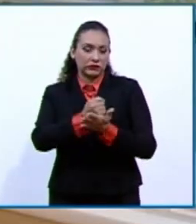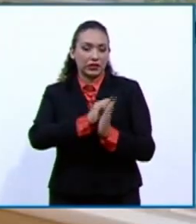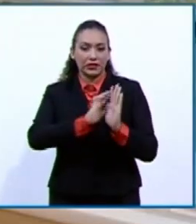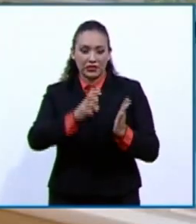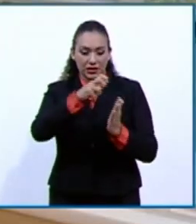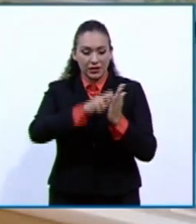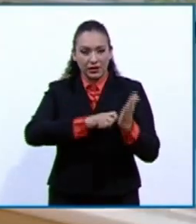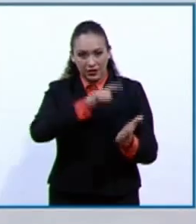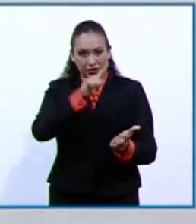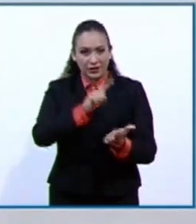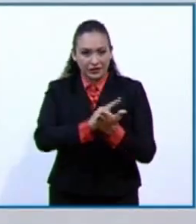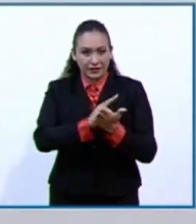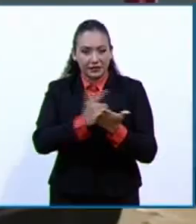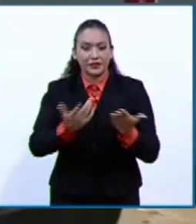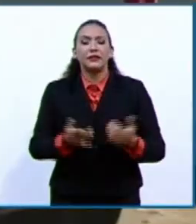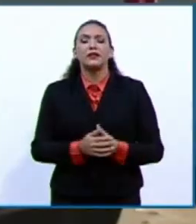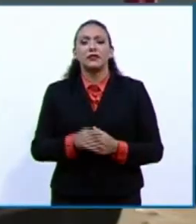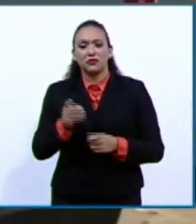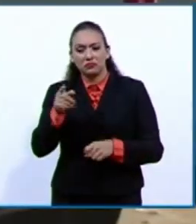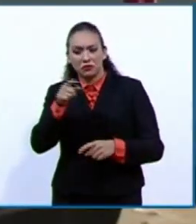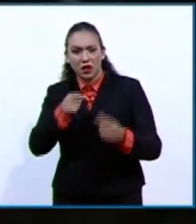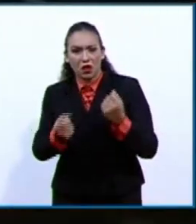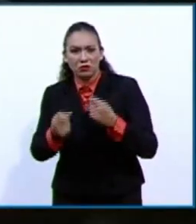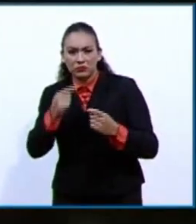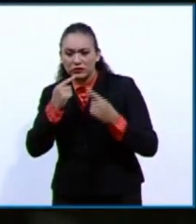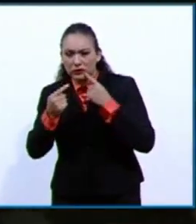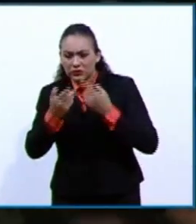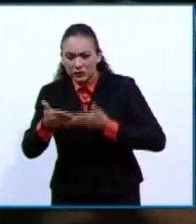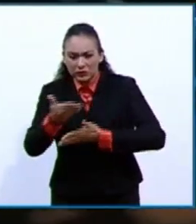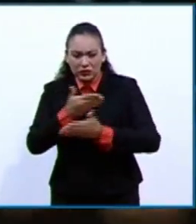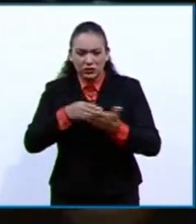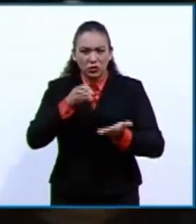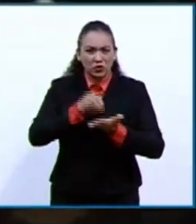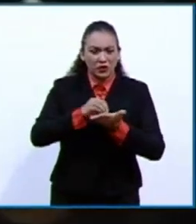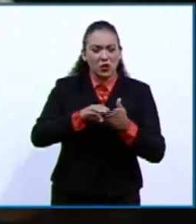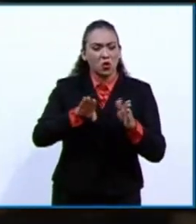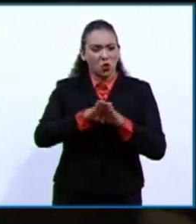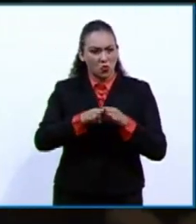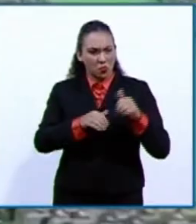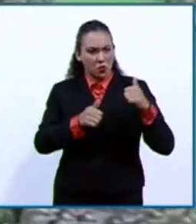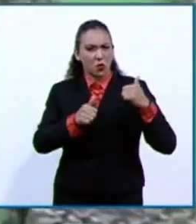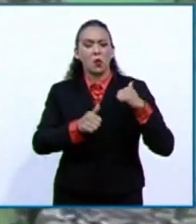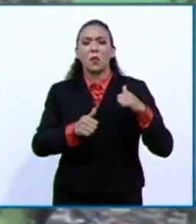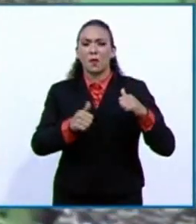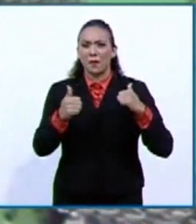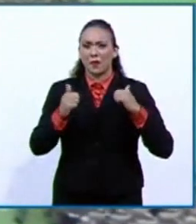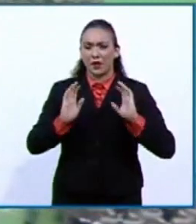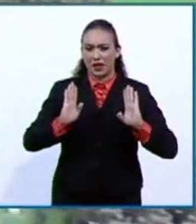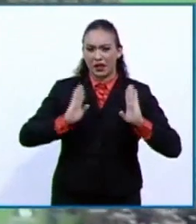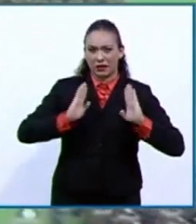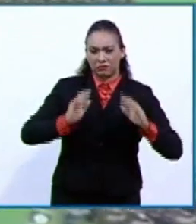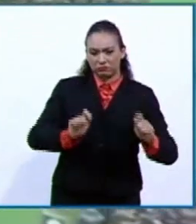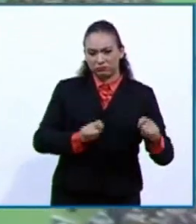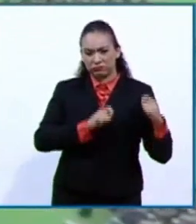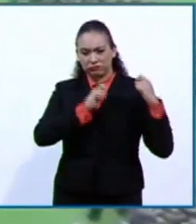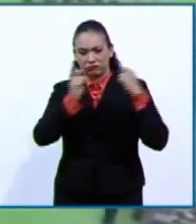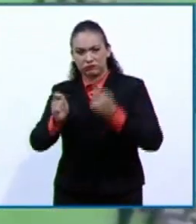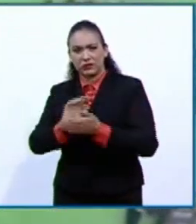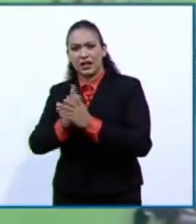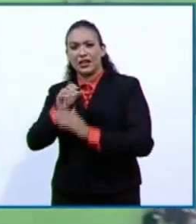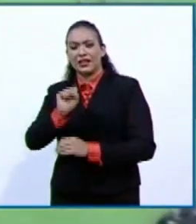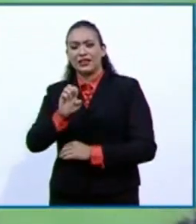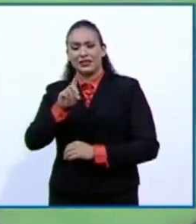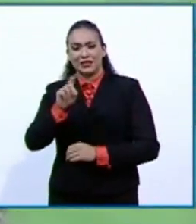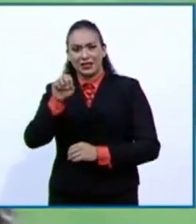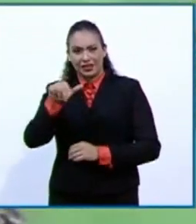la iniciativa de reforma constitucional que traslada el control administrativo y operativo de la Guardia Nacional de la Secretaría de Seguridad a